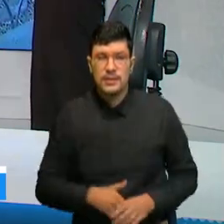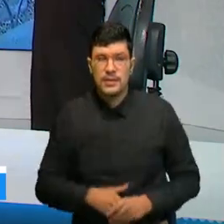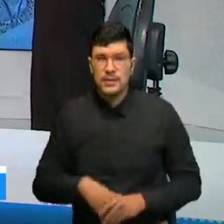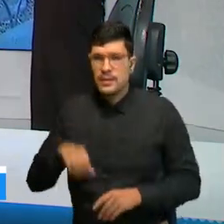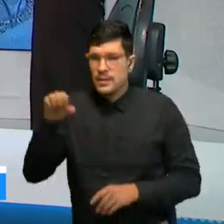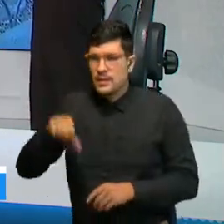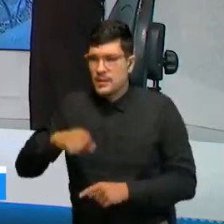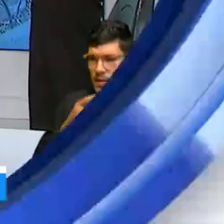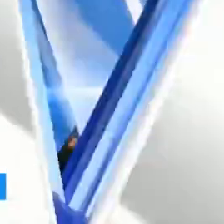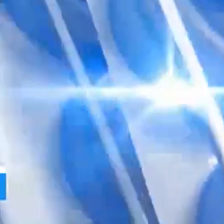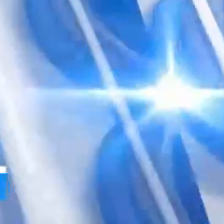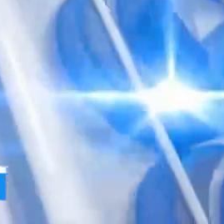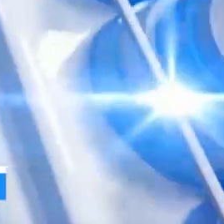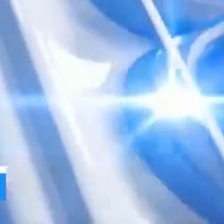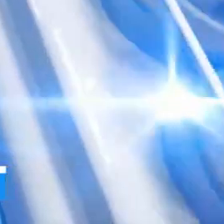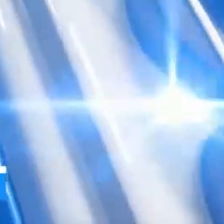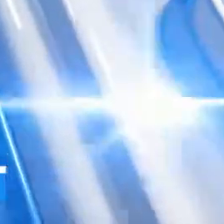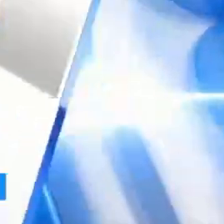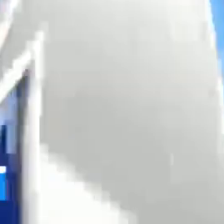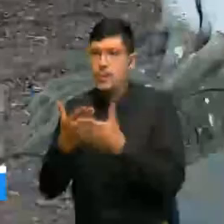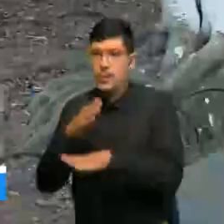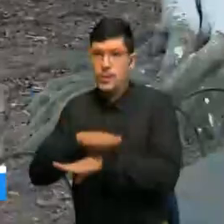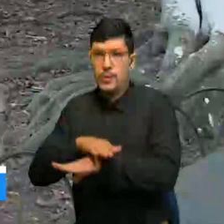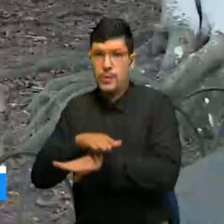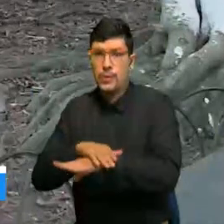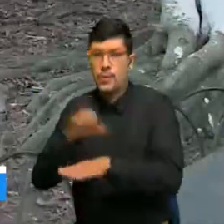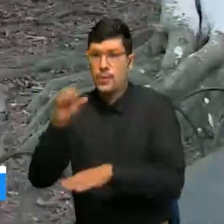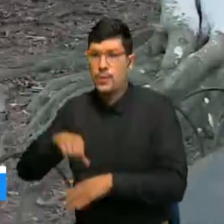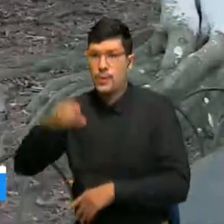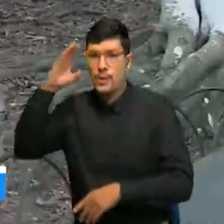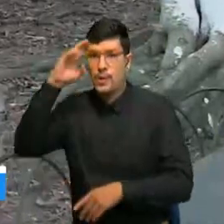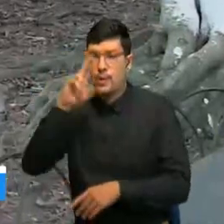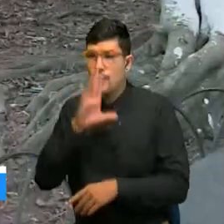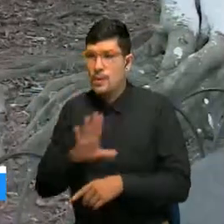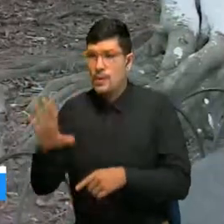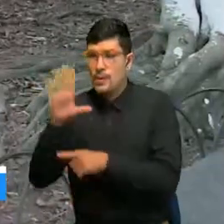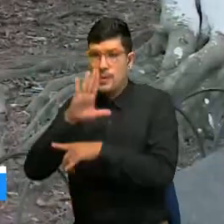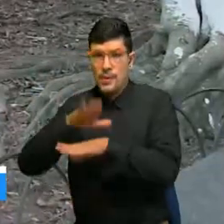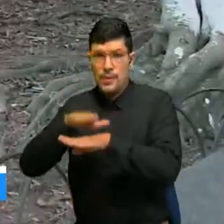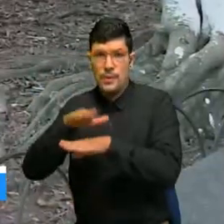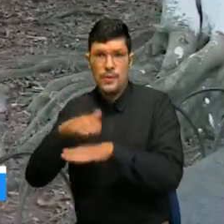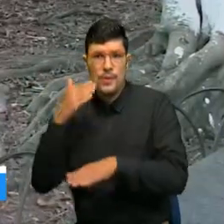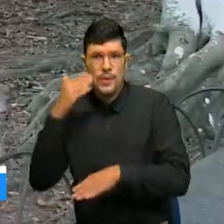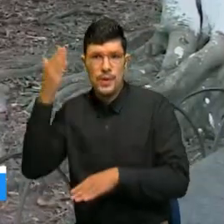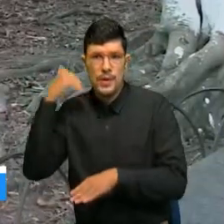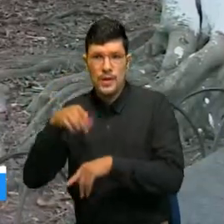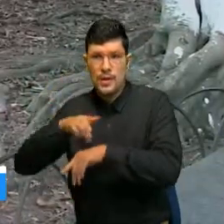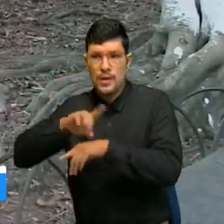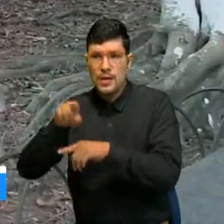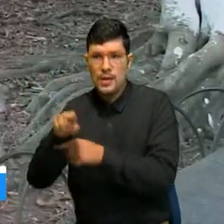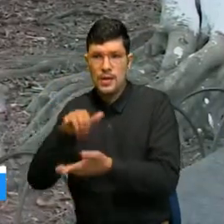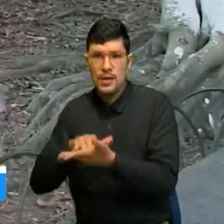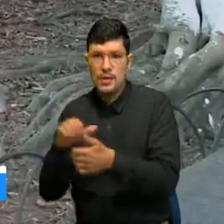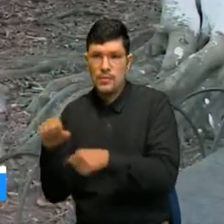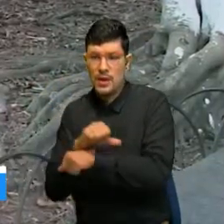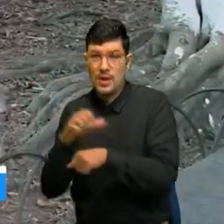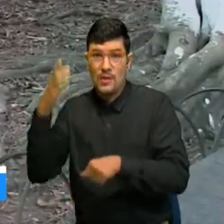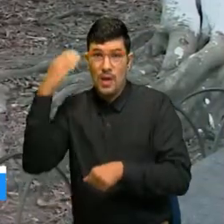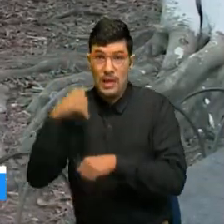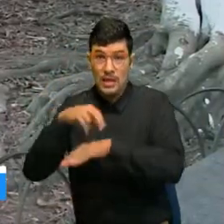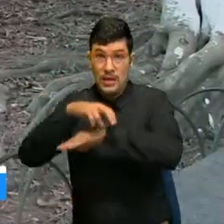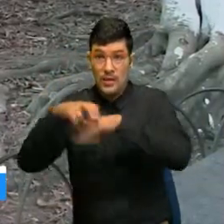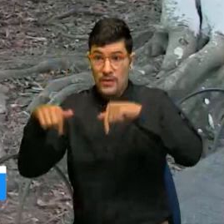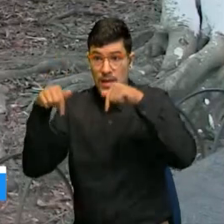Así es, compañeros, ¿qué tal? Buena tarde y atención que la Policía Nacional anunció hace breves minutos que una camioneta que había sido